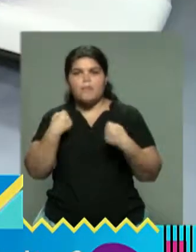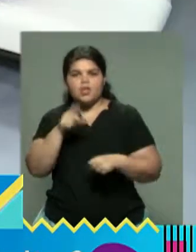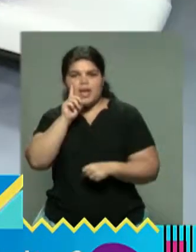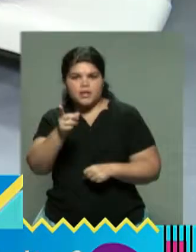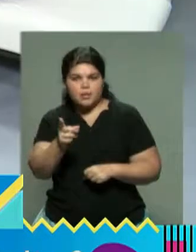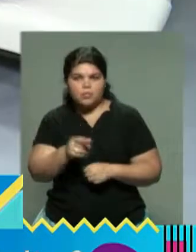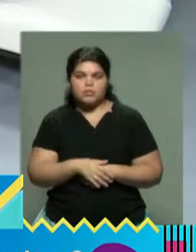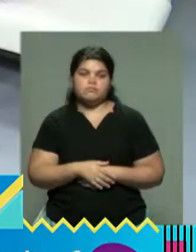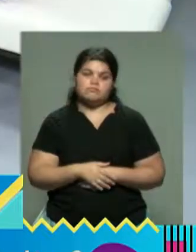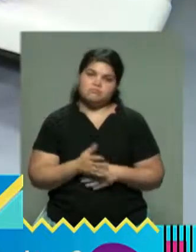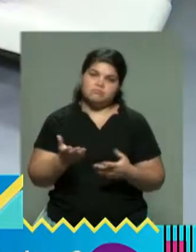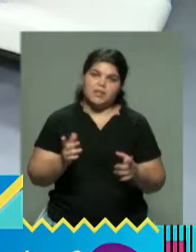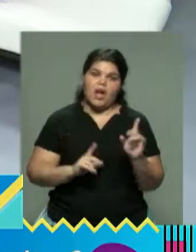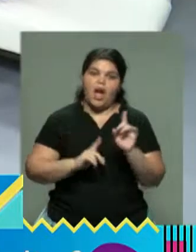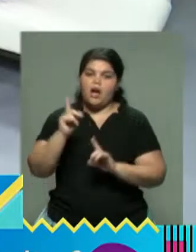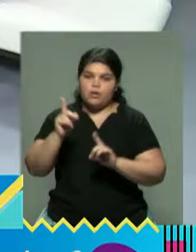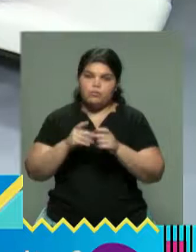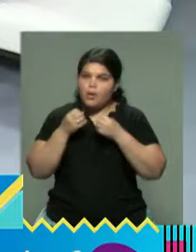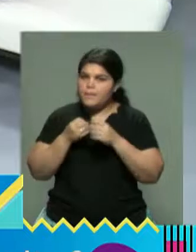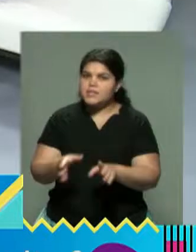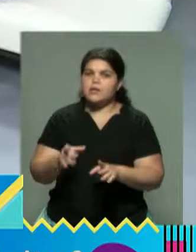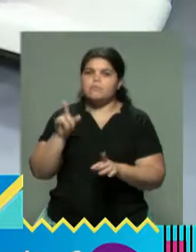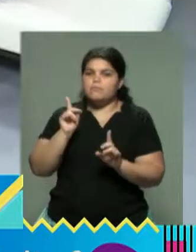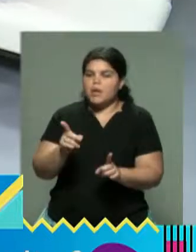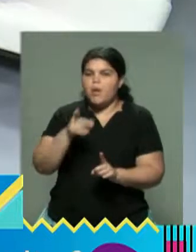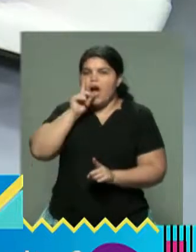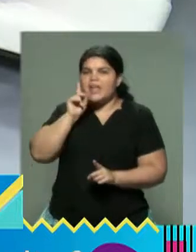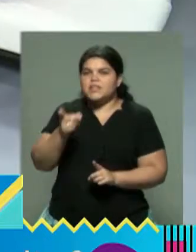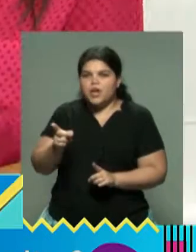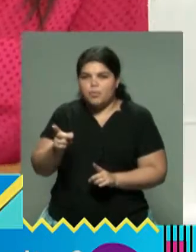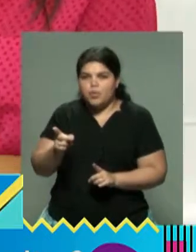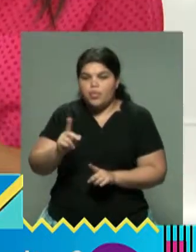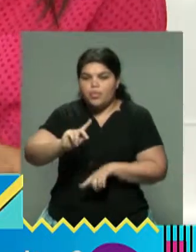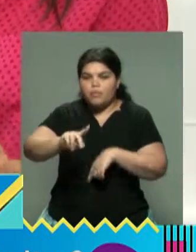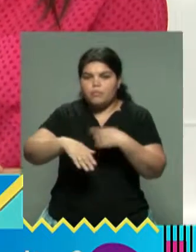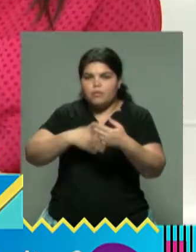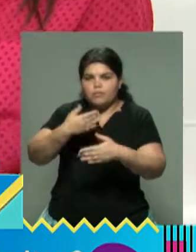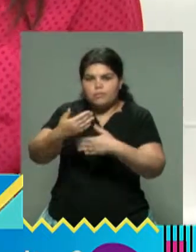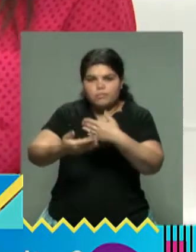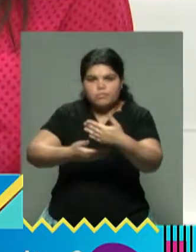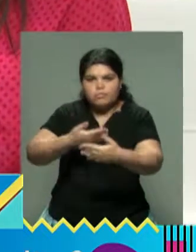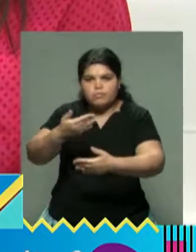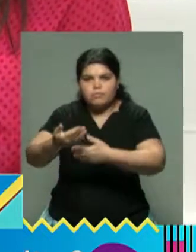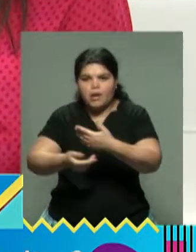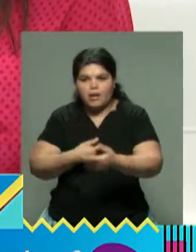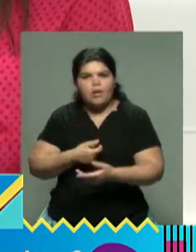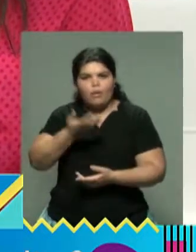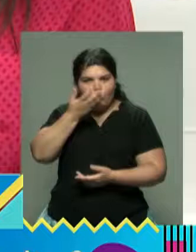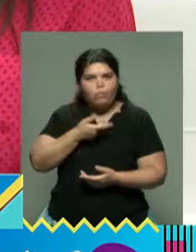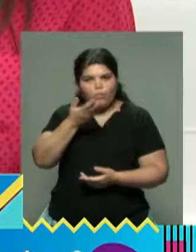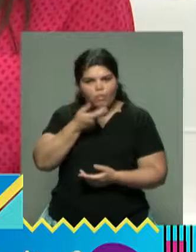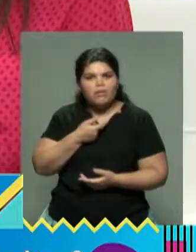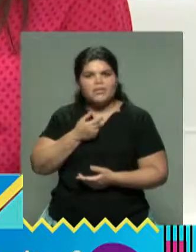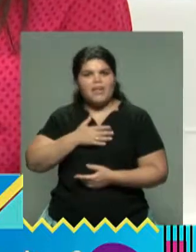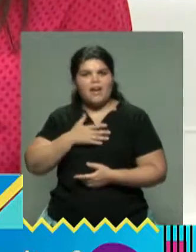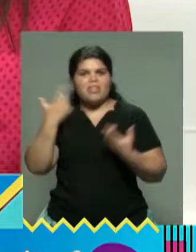por eso, empiezan por la parte extrema, pero después cuando empieza a pasar el tiempo resulta ser muy divertido.